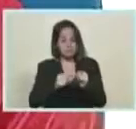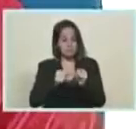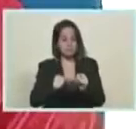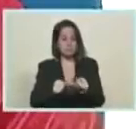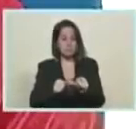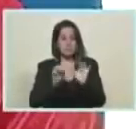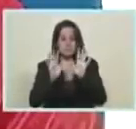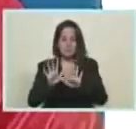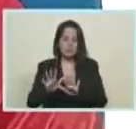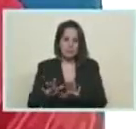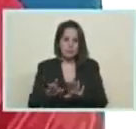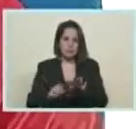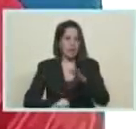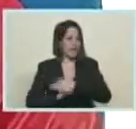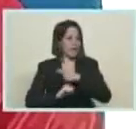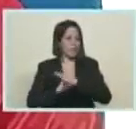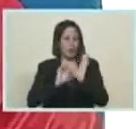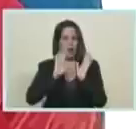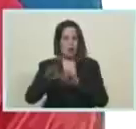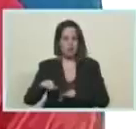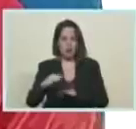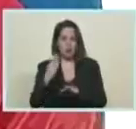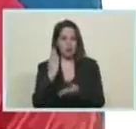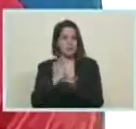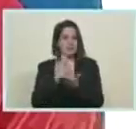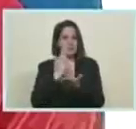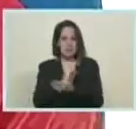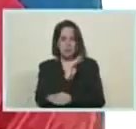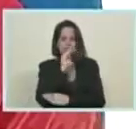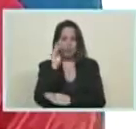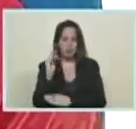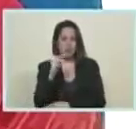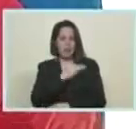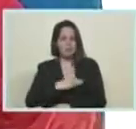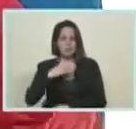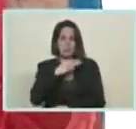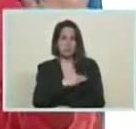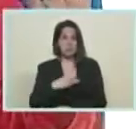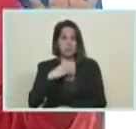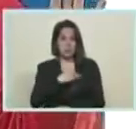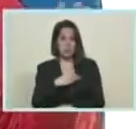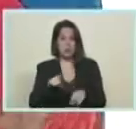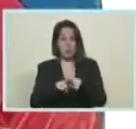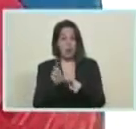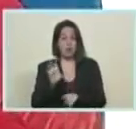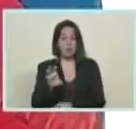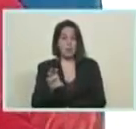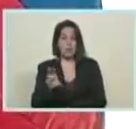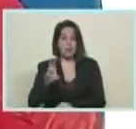país, una gran protectora para el país, como nunca antes.